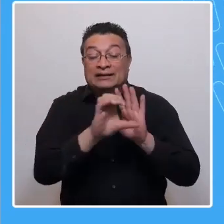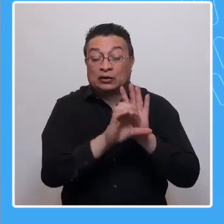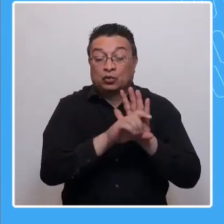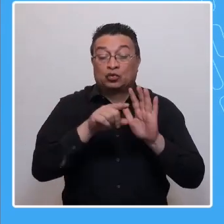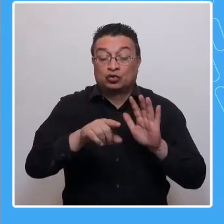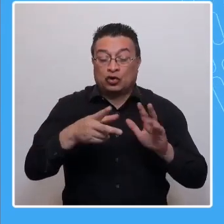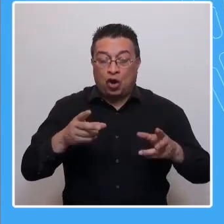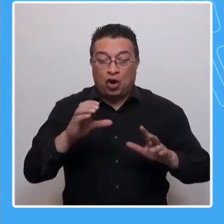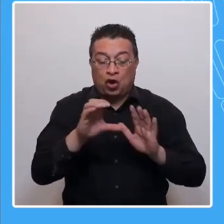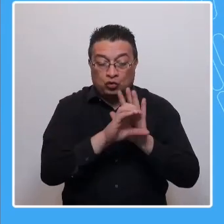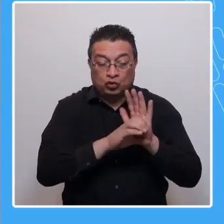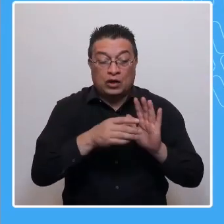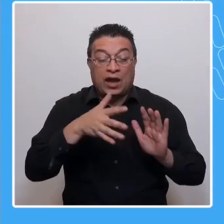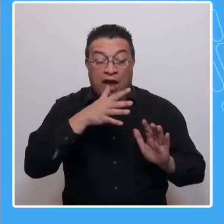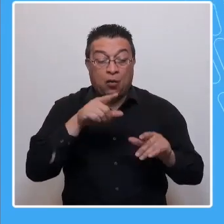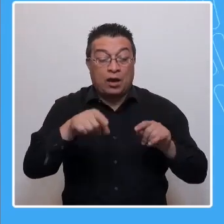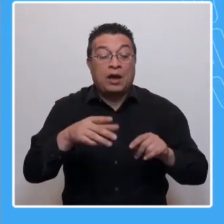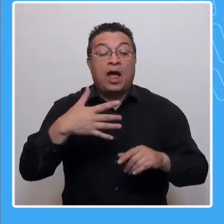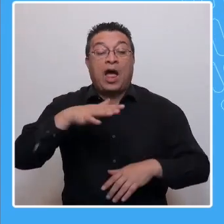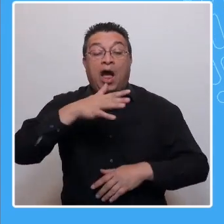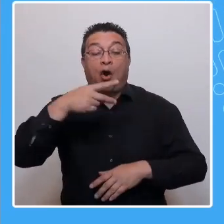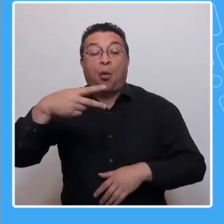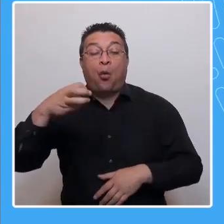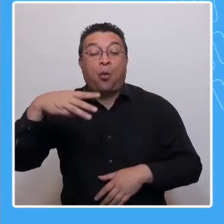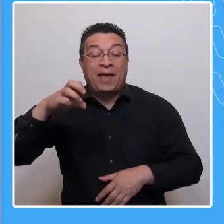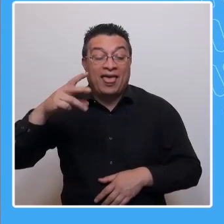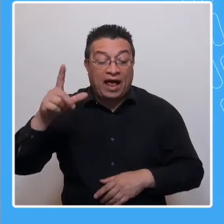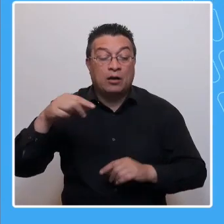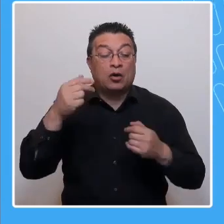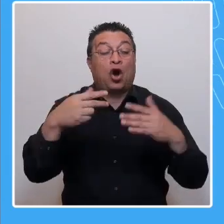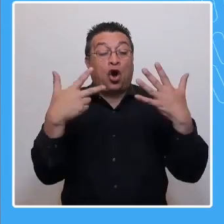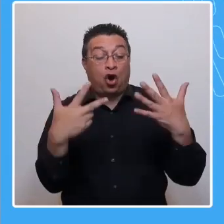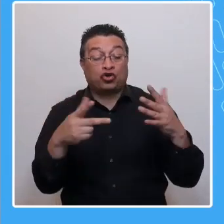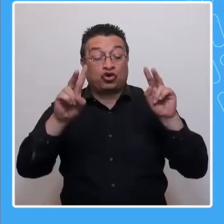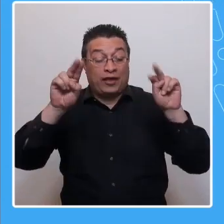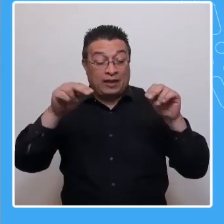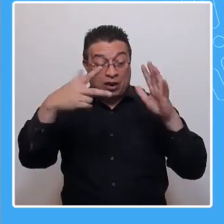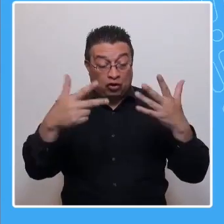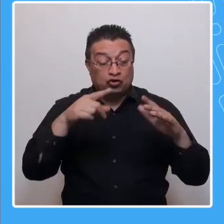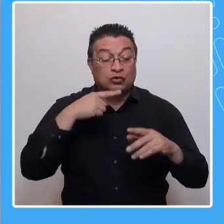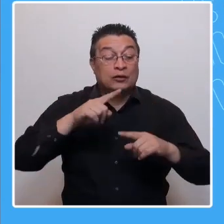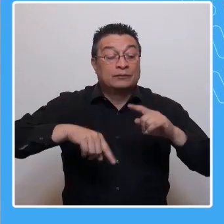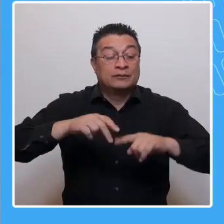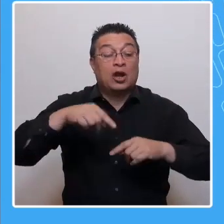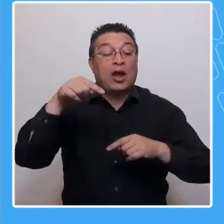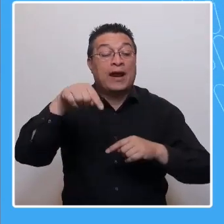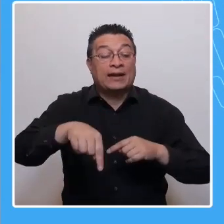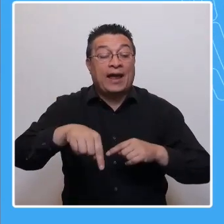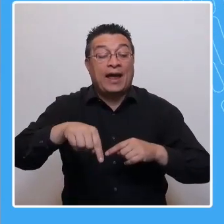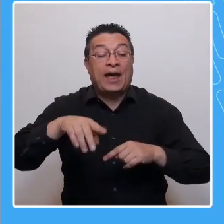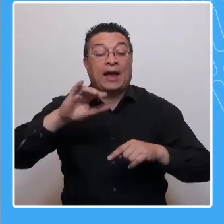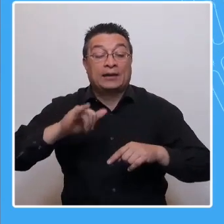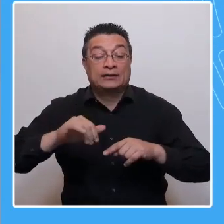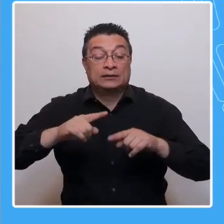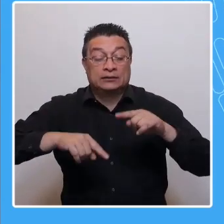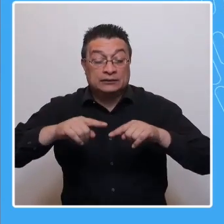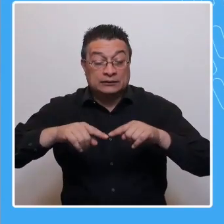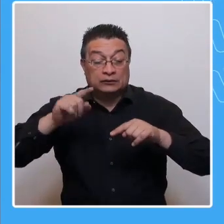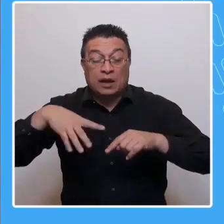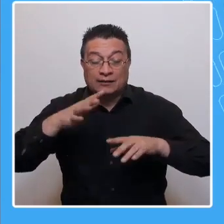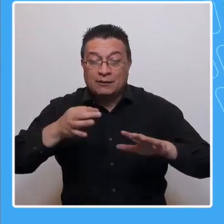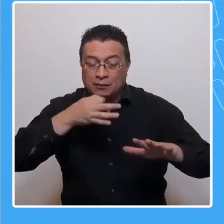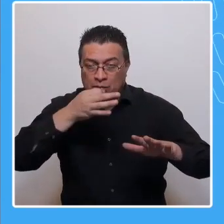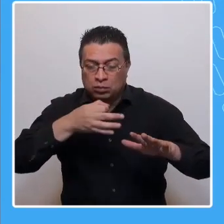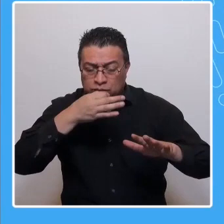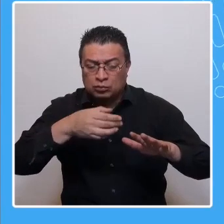ancestrales, humedales, vegas y turberas y salares. La temática 8 sobre tierra y territorio, que incluye una enorme cantidad de temas que ya también les acabo de mencionar,